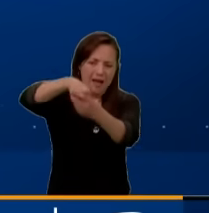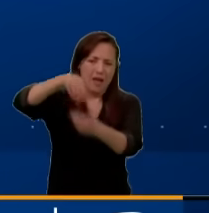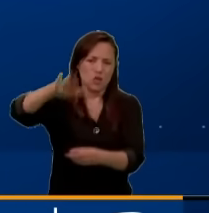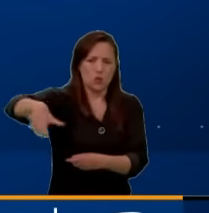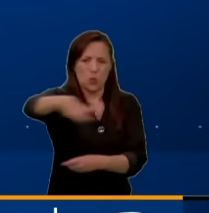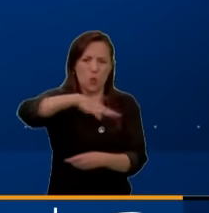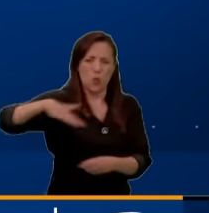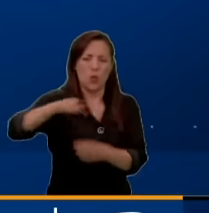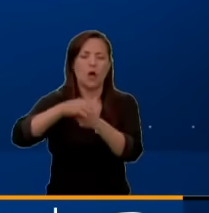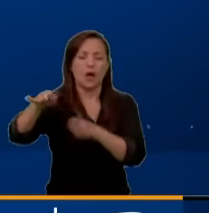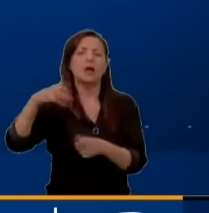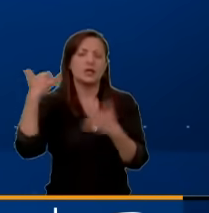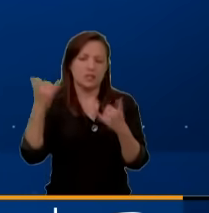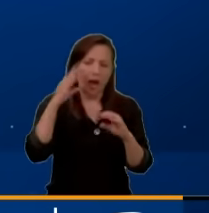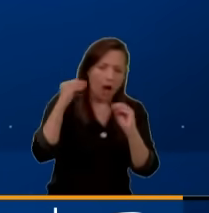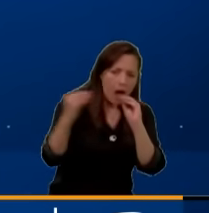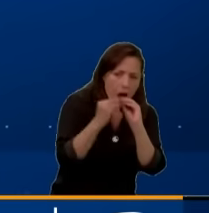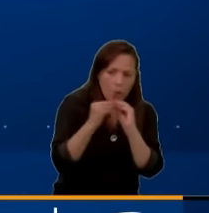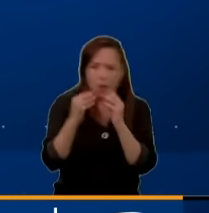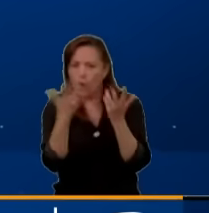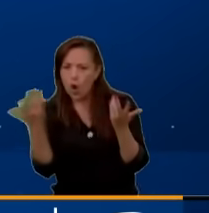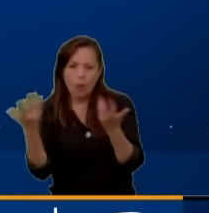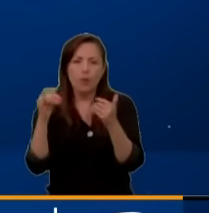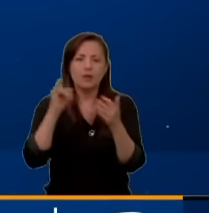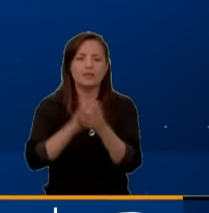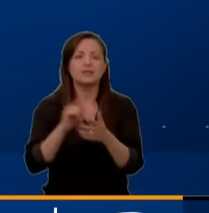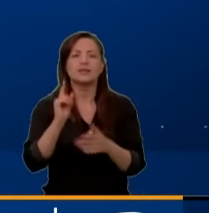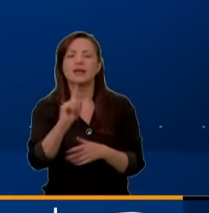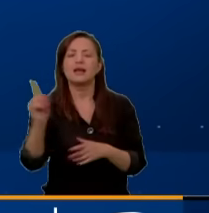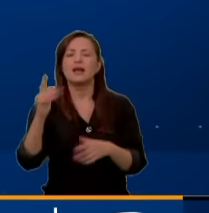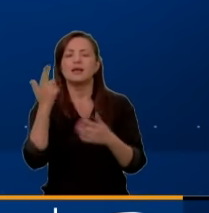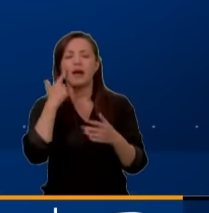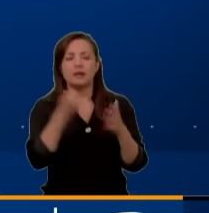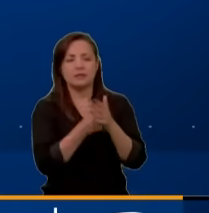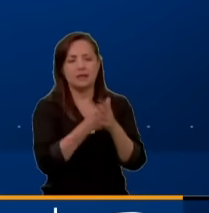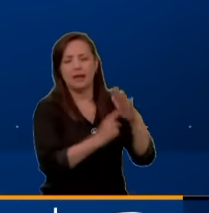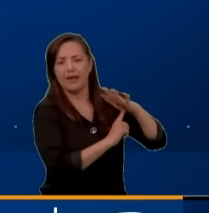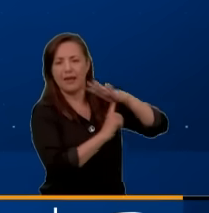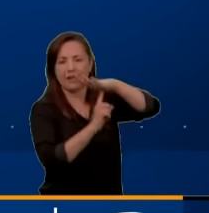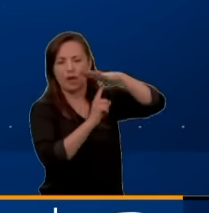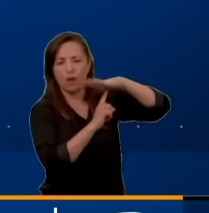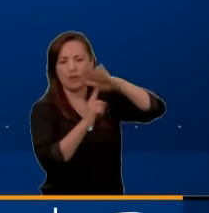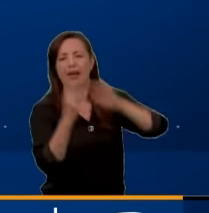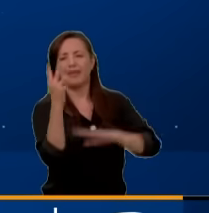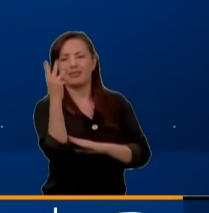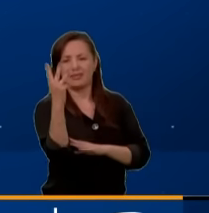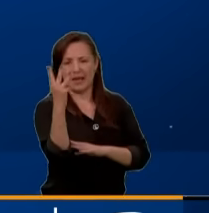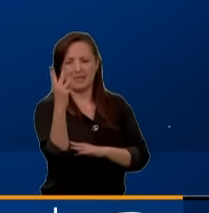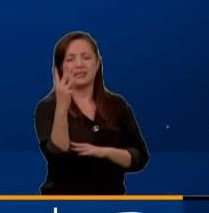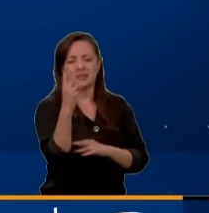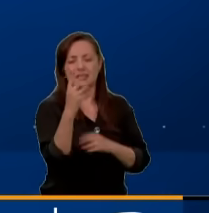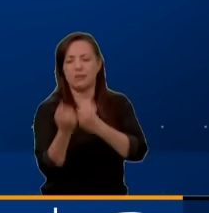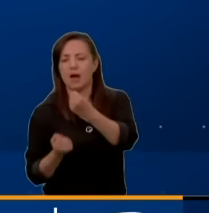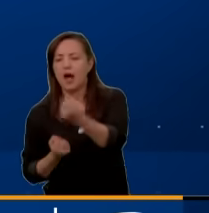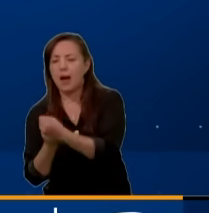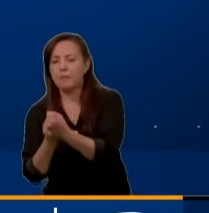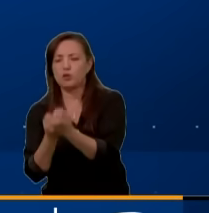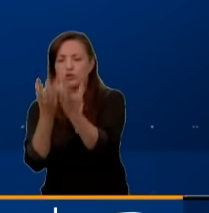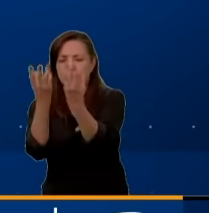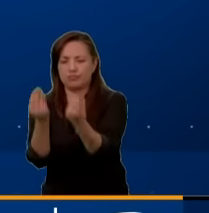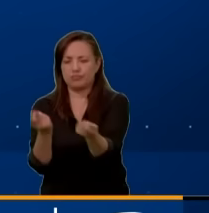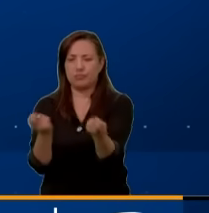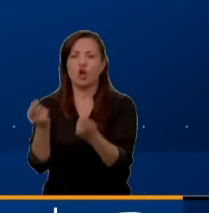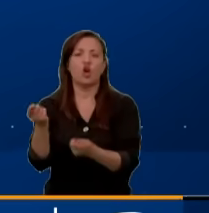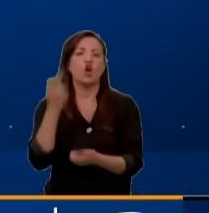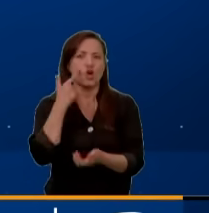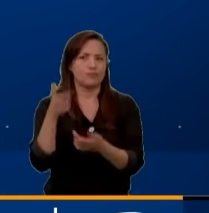las acciones para hacer el desplazamiento de 3 helicópteros que irán a acompañar para la atención de este incendio que hasta el momento